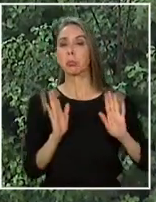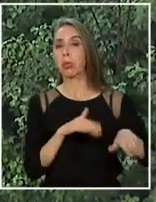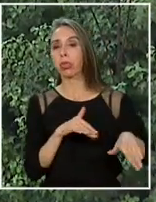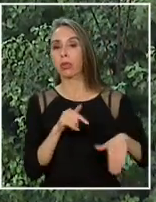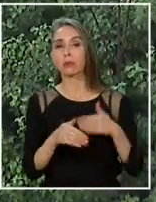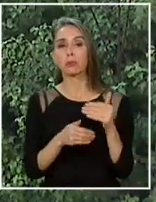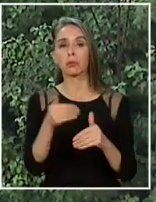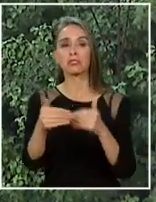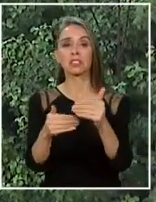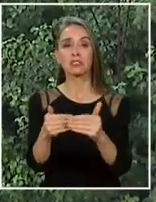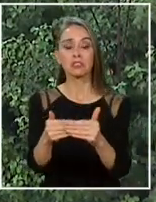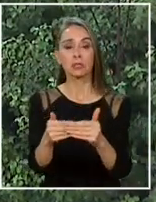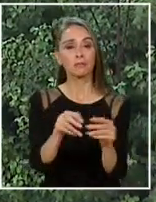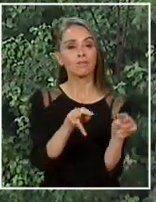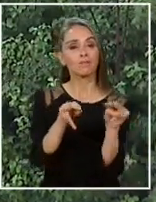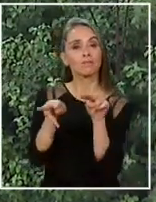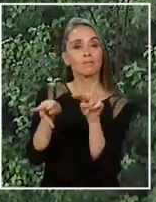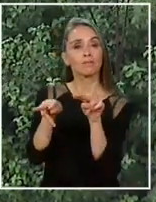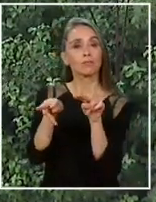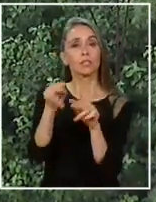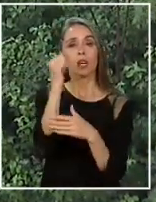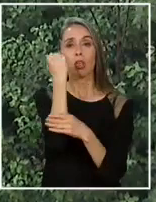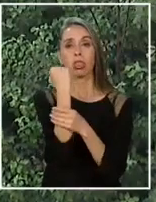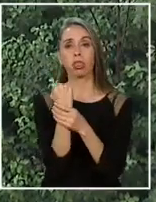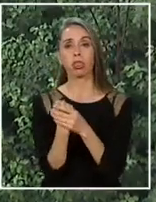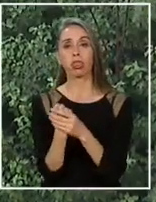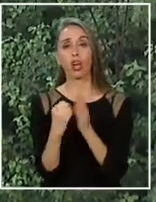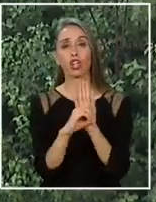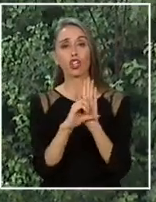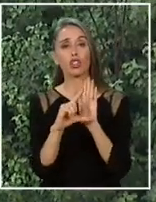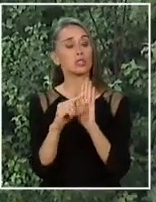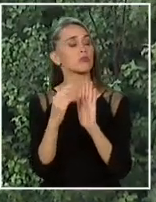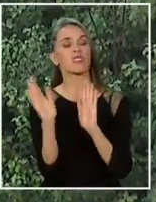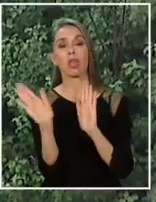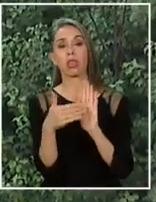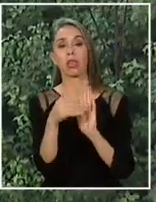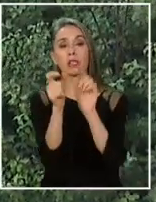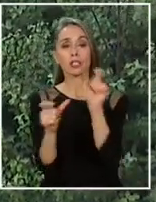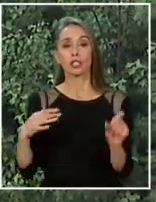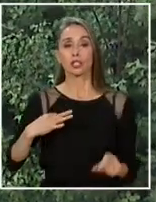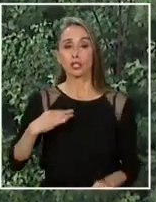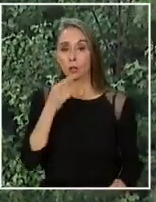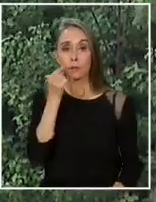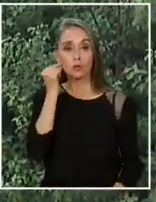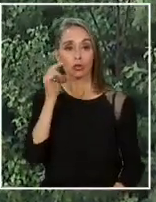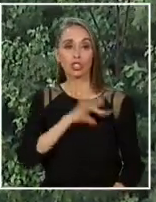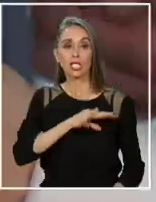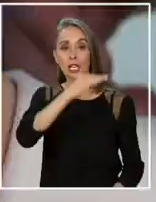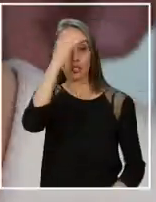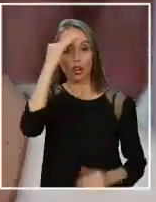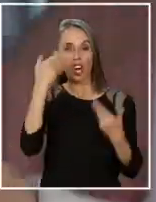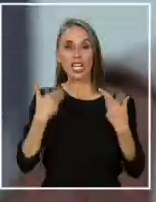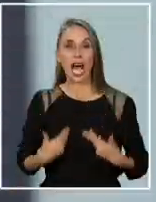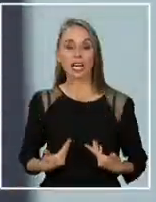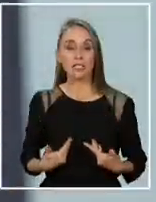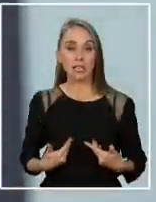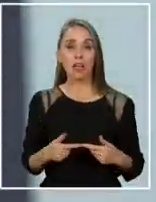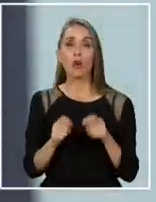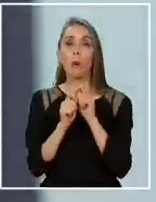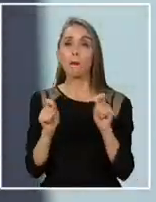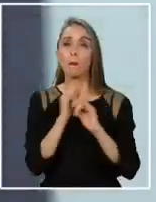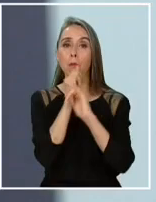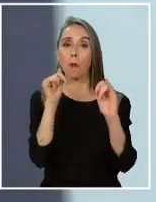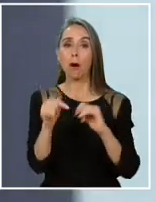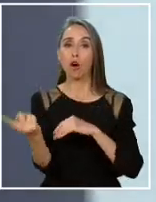este proceso, ¿no? Lo que observamos es una fatiga constitucional, pareciera ser que los ciudadanos, los chilenos y chilenas están cansados. El spot lanzado